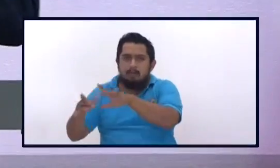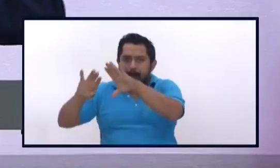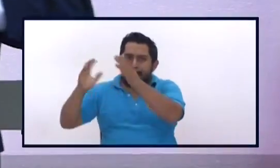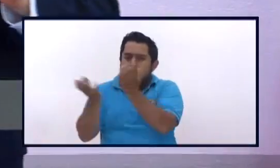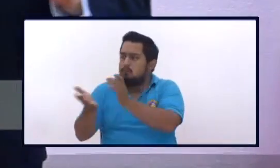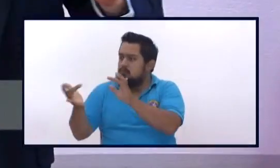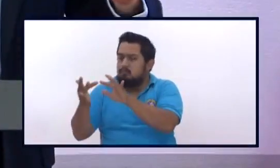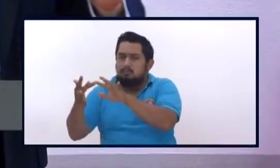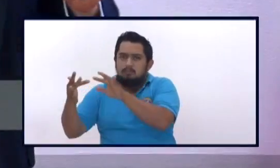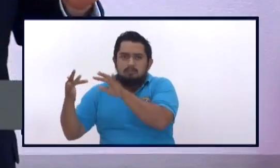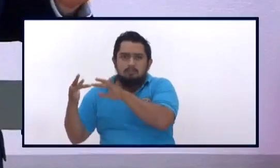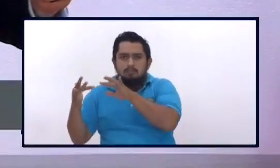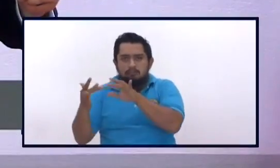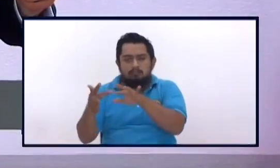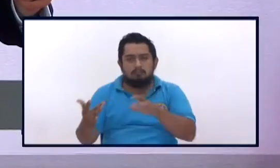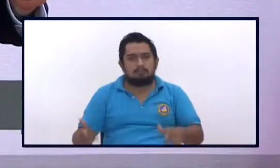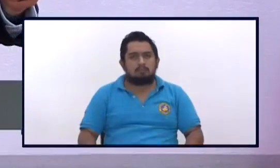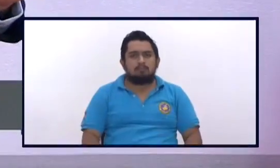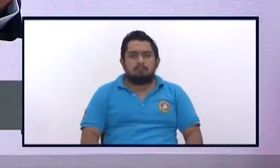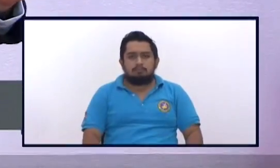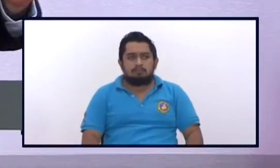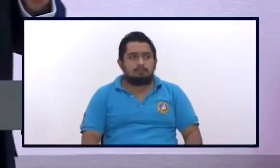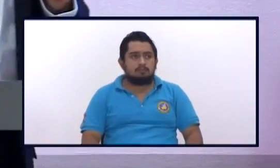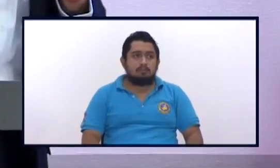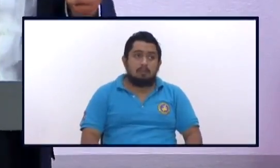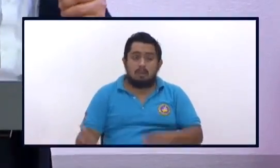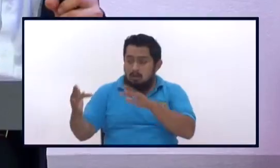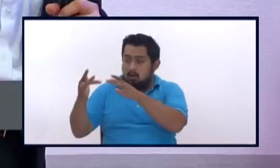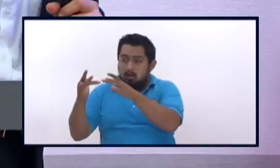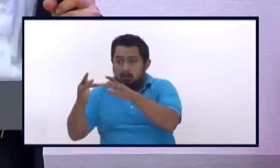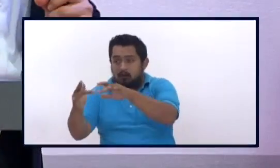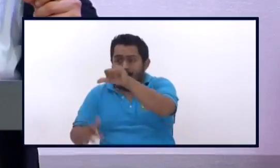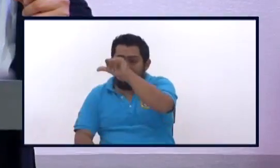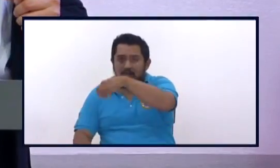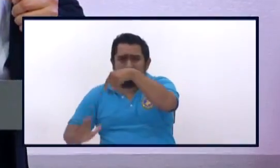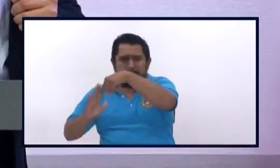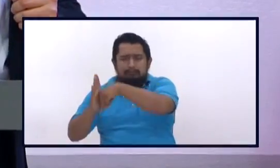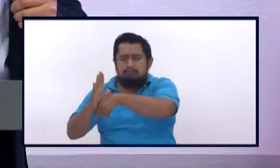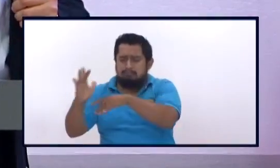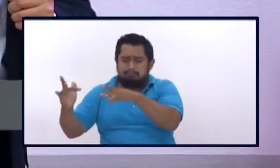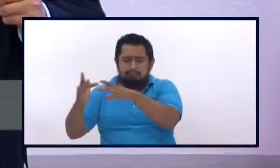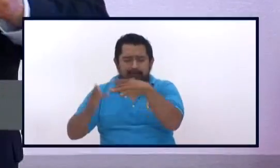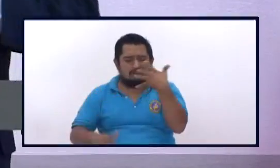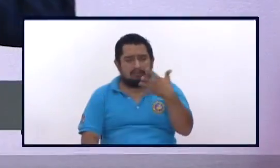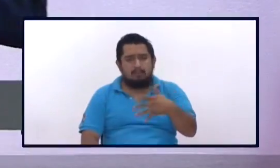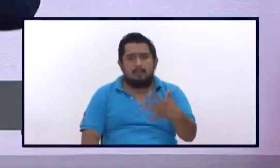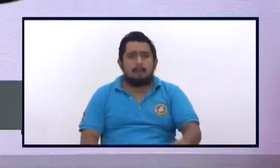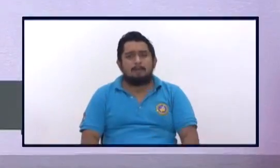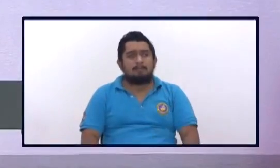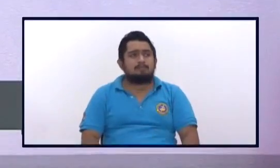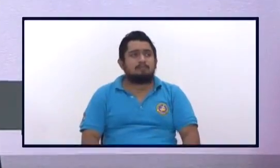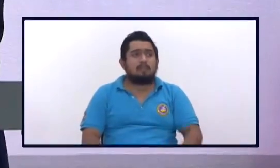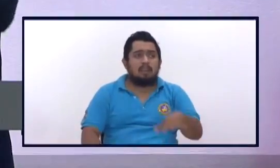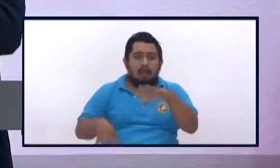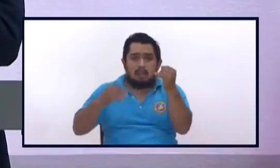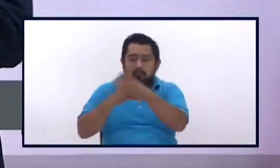se comenzó a conectar con otras redes alguna reversión y en profundo algunas redes son bien